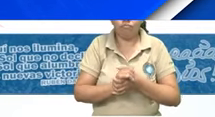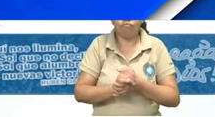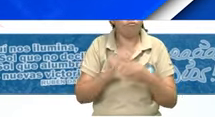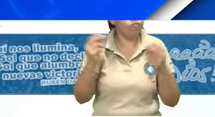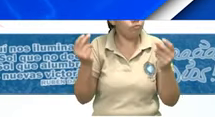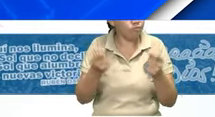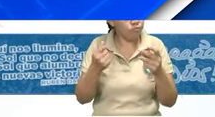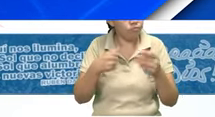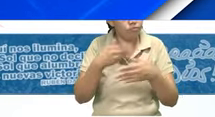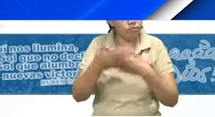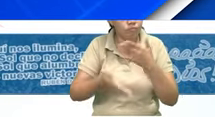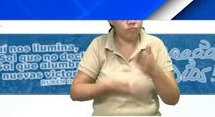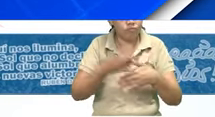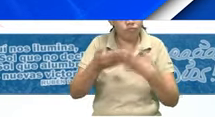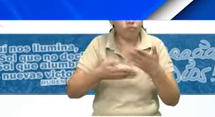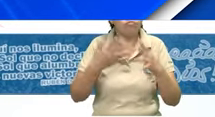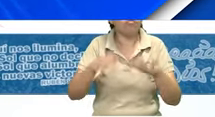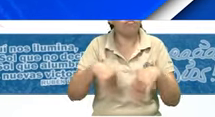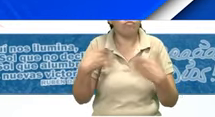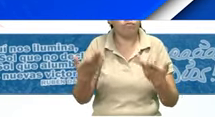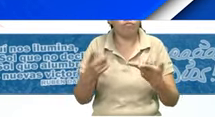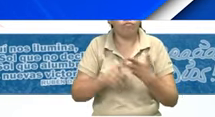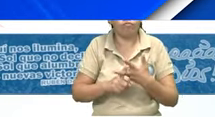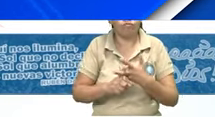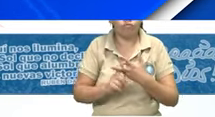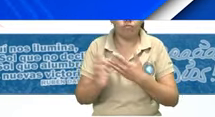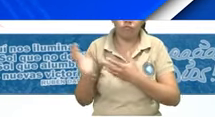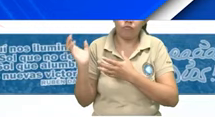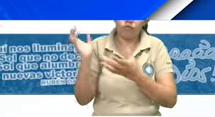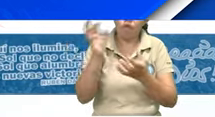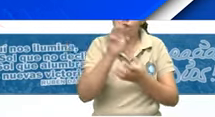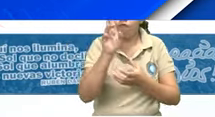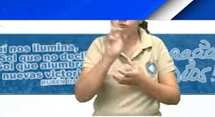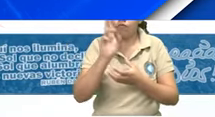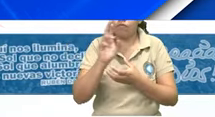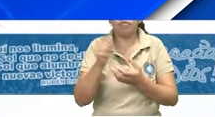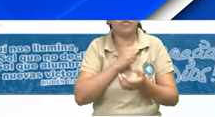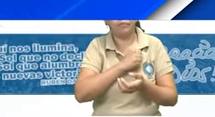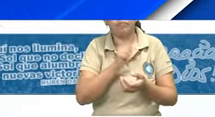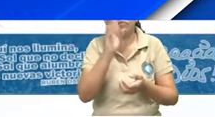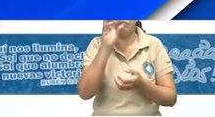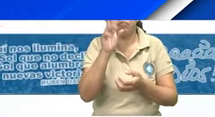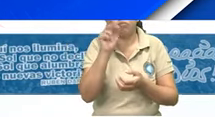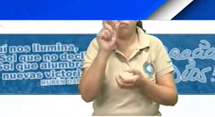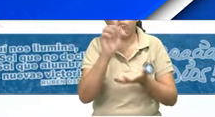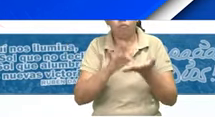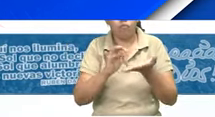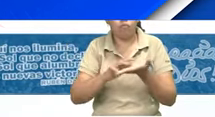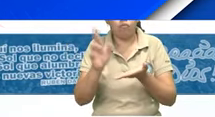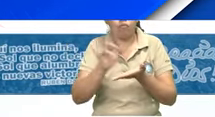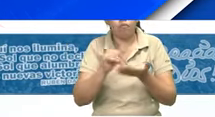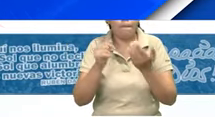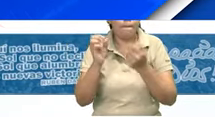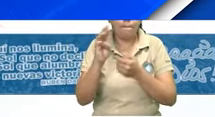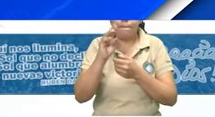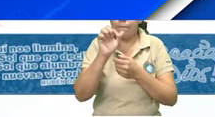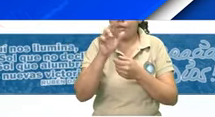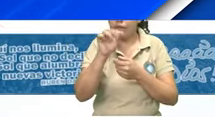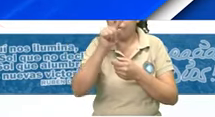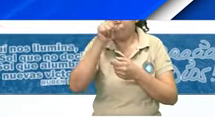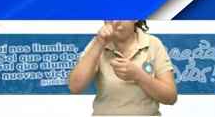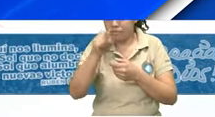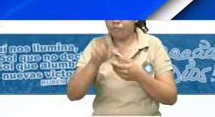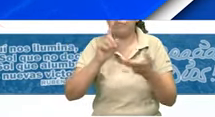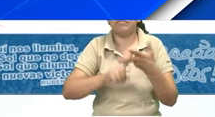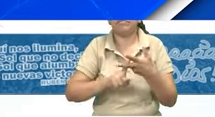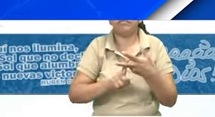avanzando rápidamente a la cobertura total de la producción de frijol, de arroz para el consumo. Maíz,